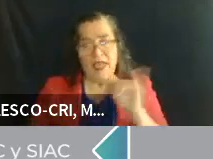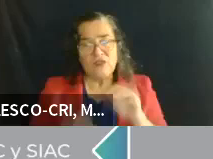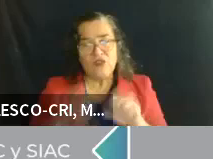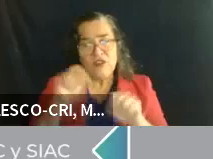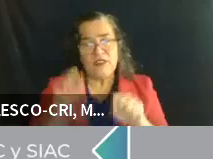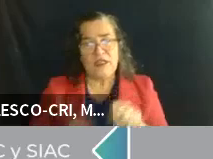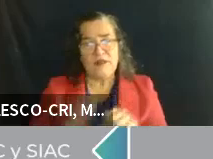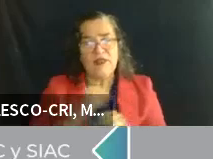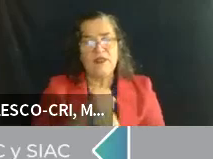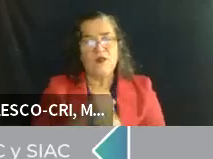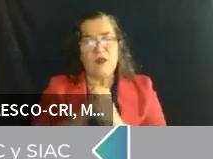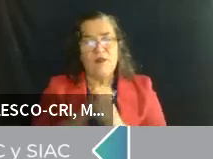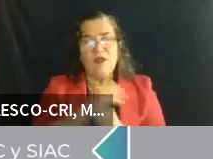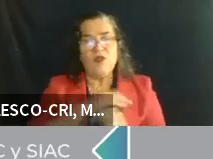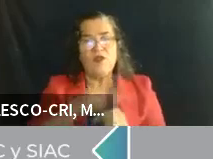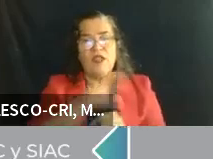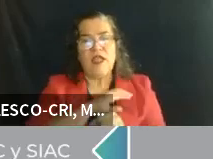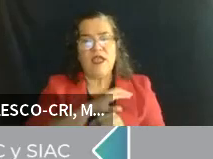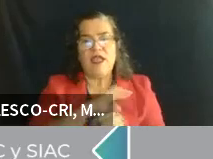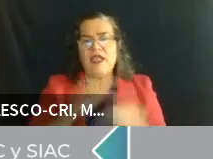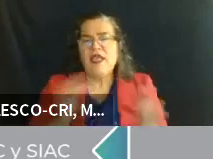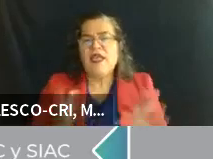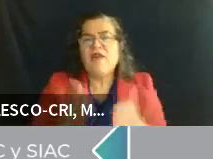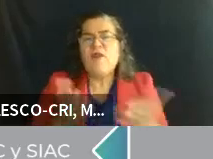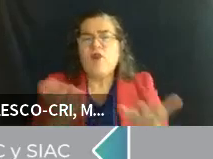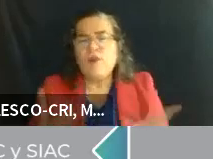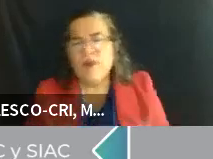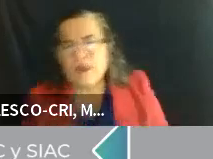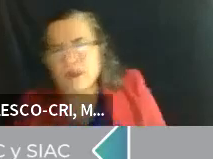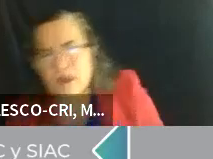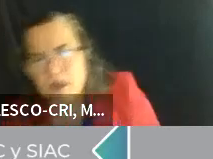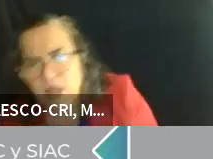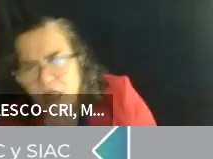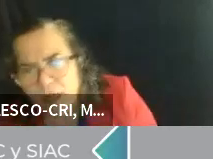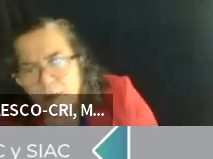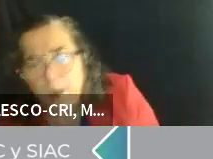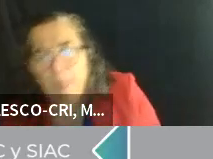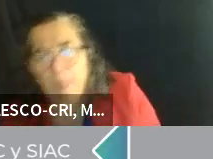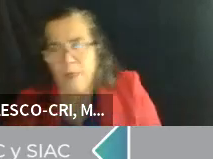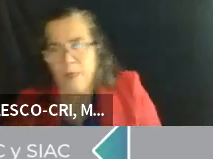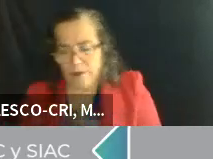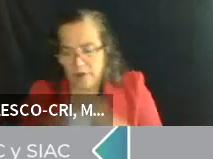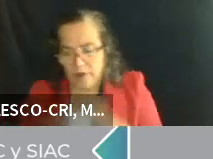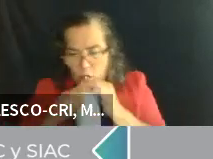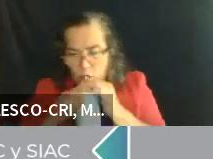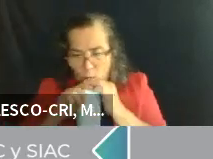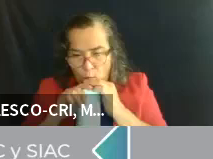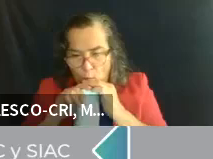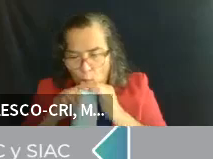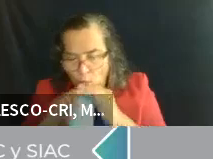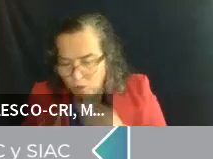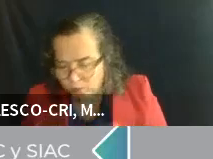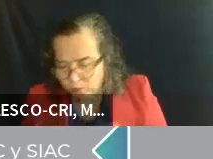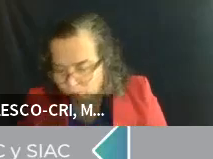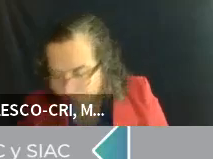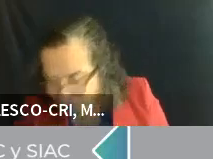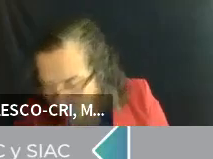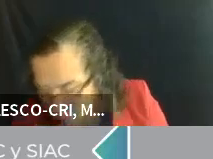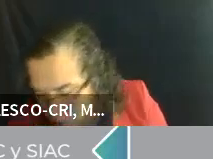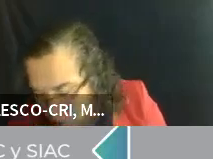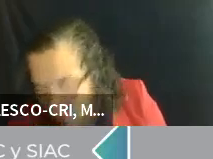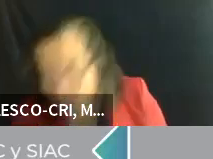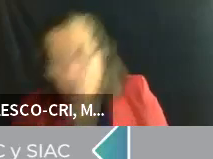de la calidad, ¿qué propician? En principio, la autorregulación de la institución y, por sobre todo,